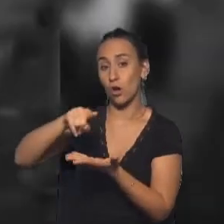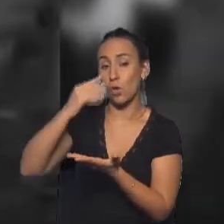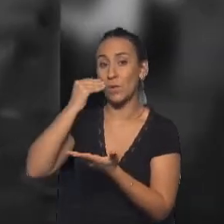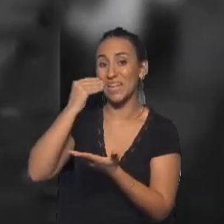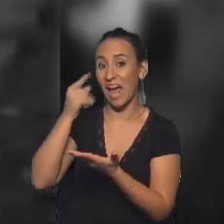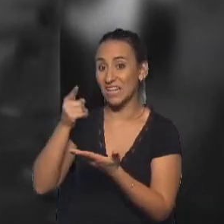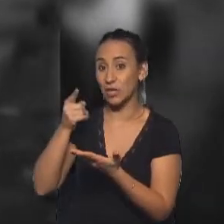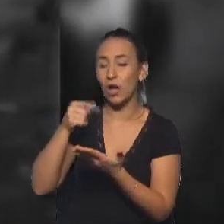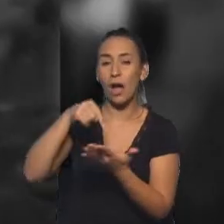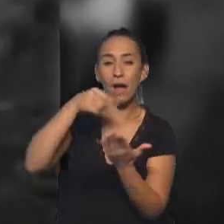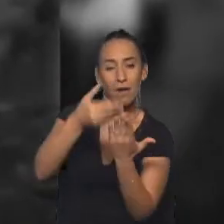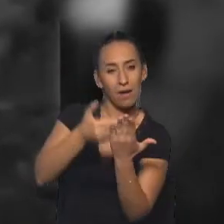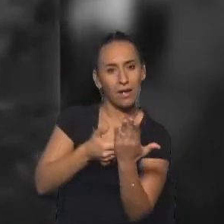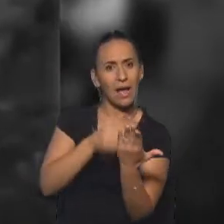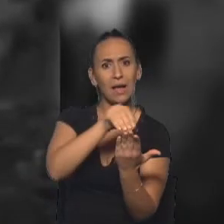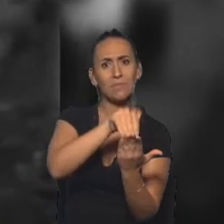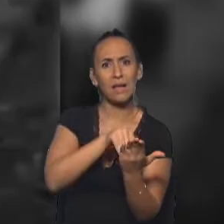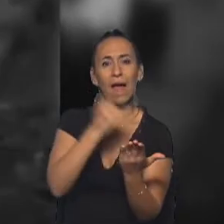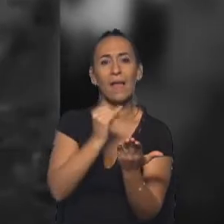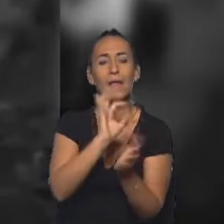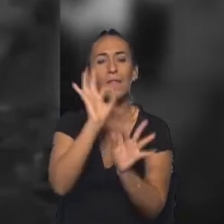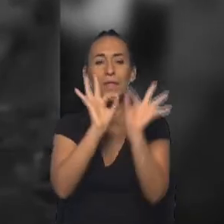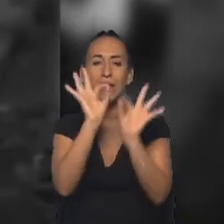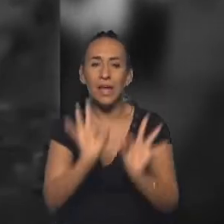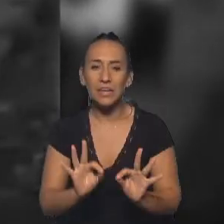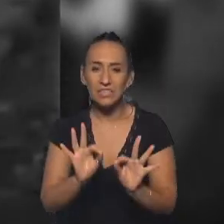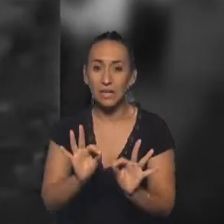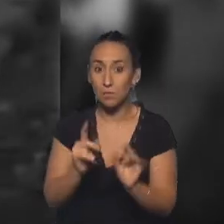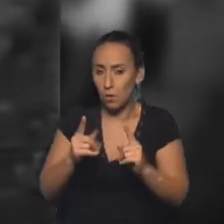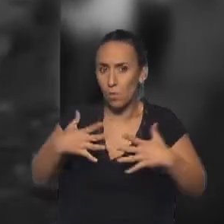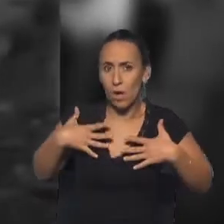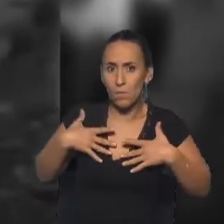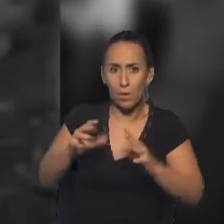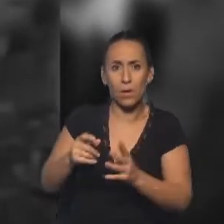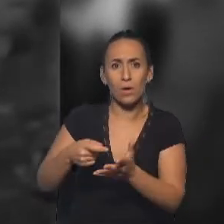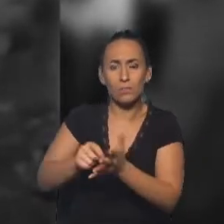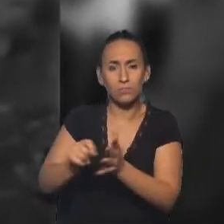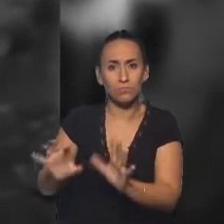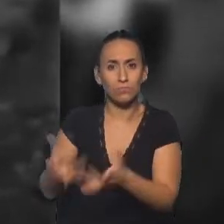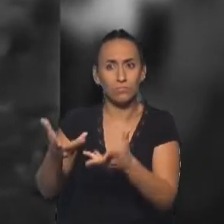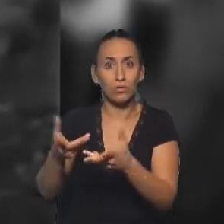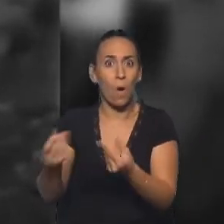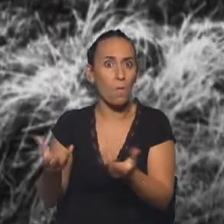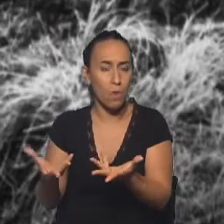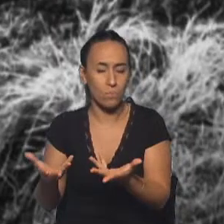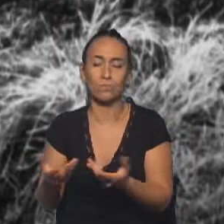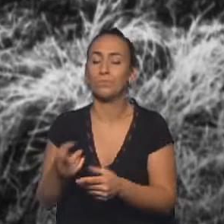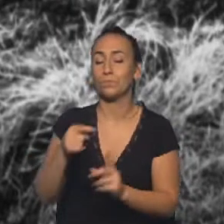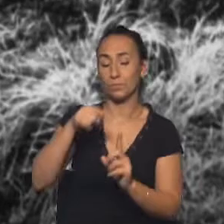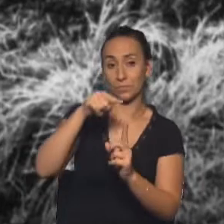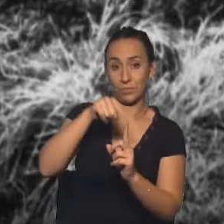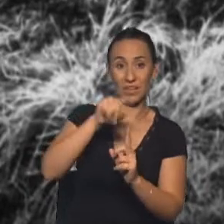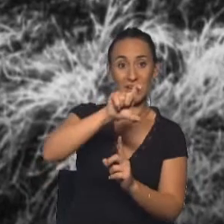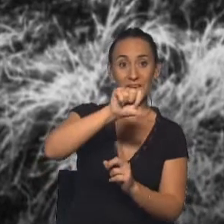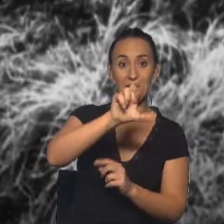británico, donde estaba detallado de qué manera se habían inhumado esos restos, ¿sí? Jeffrey Cardoso es quien llevó